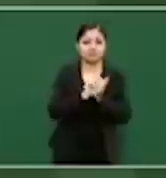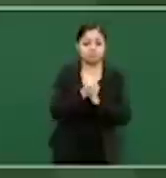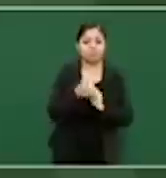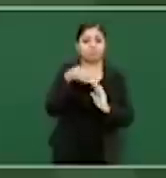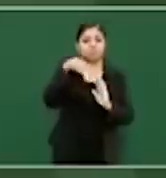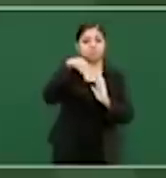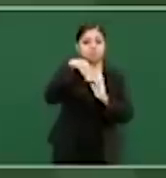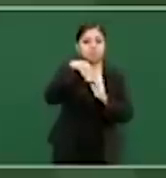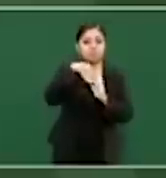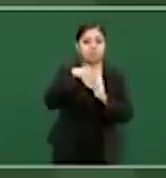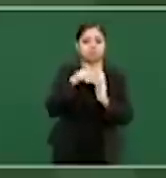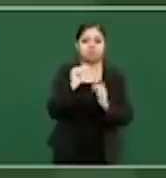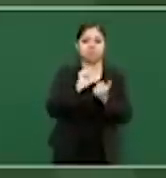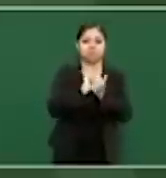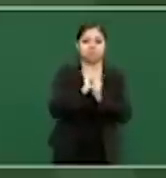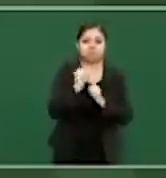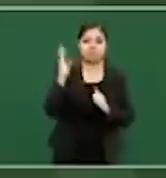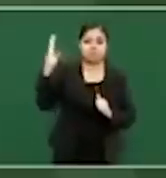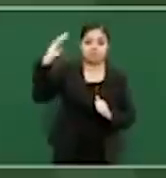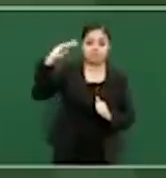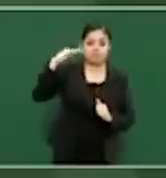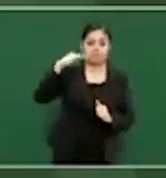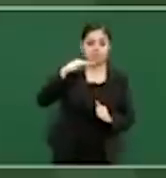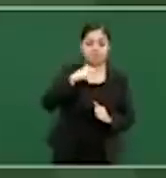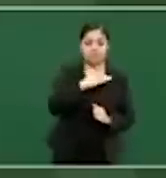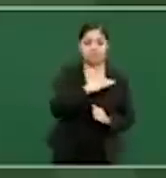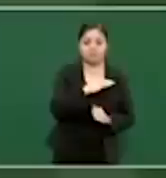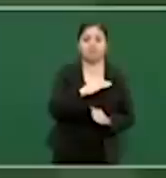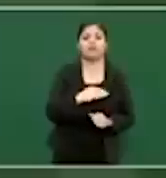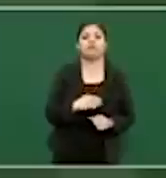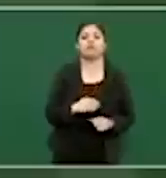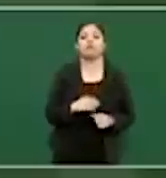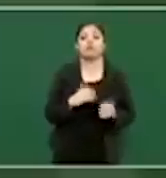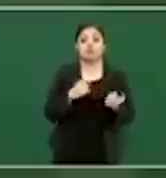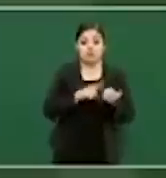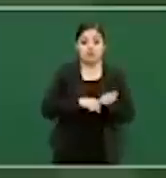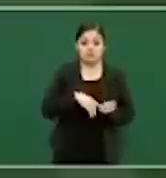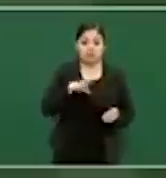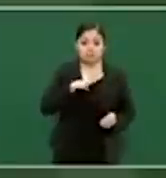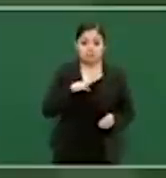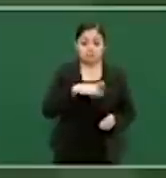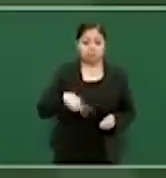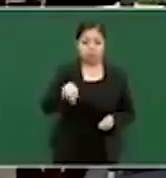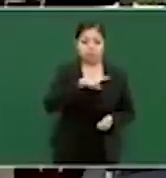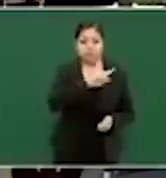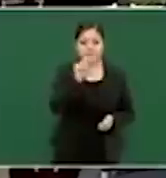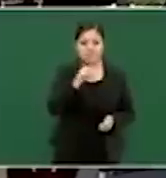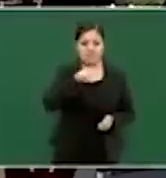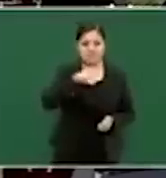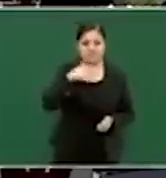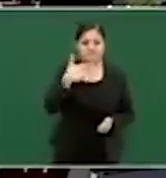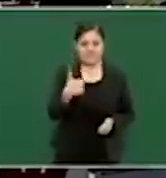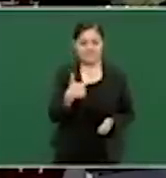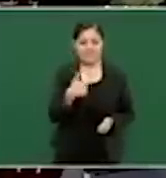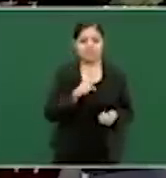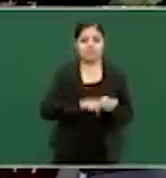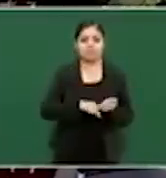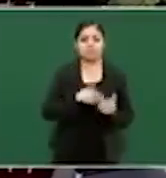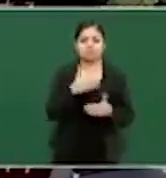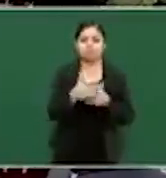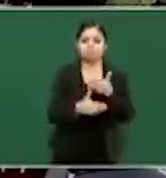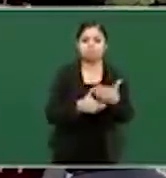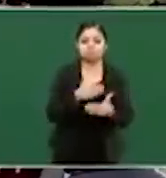una constante a nivel estatal. Particularmente en el área metropolitana, los avances son un poco más